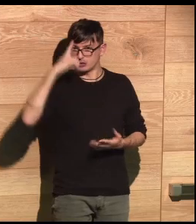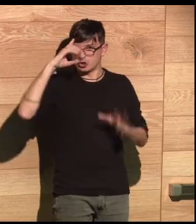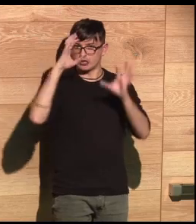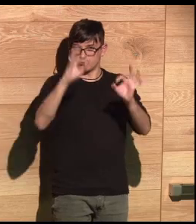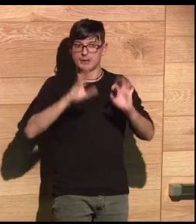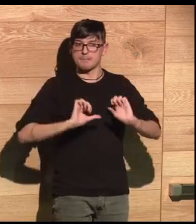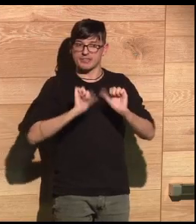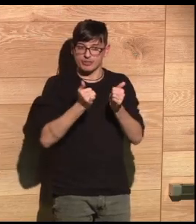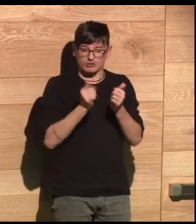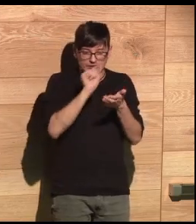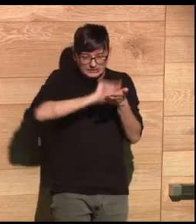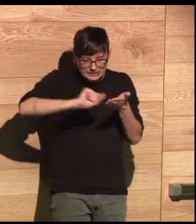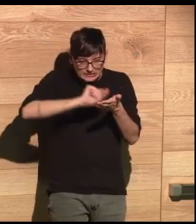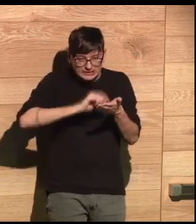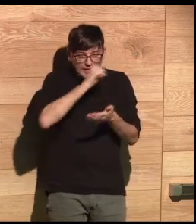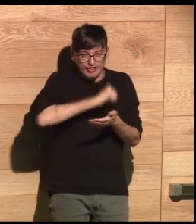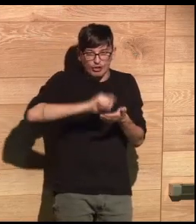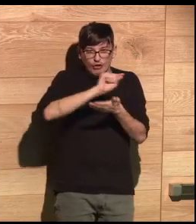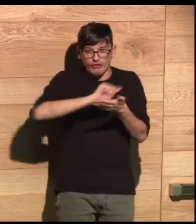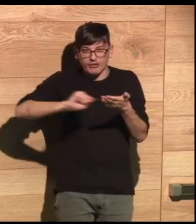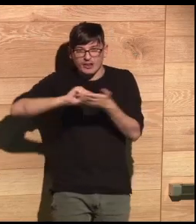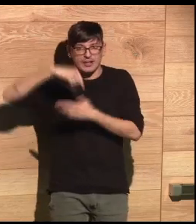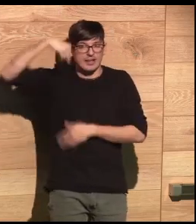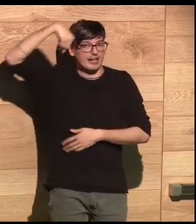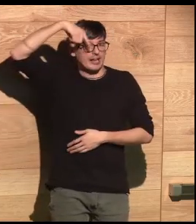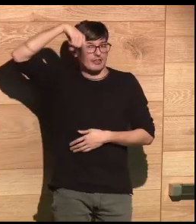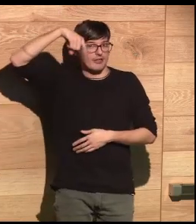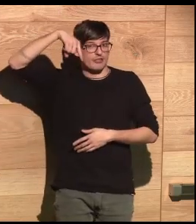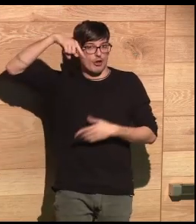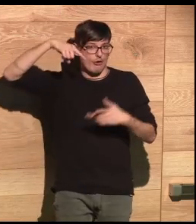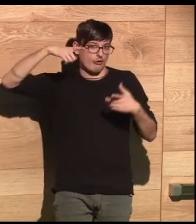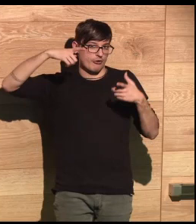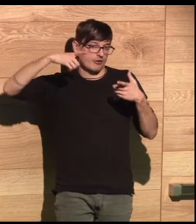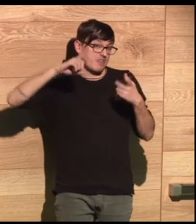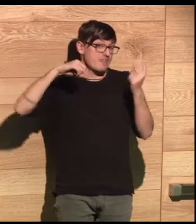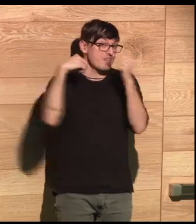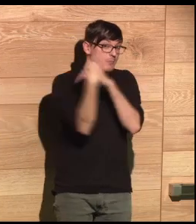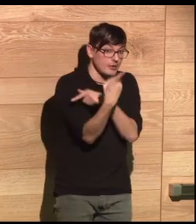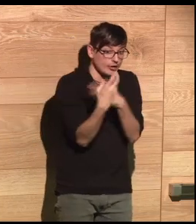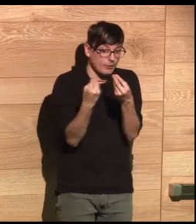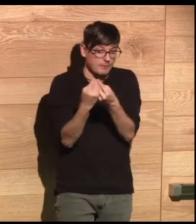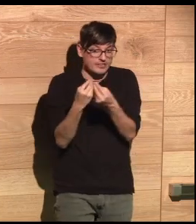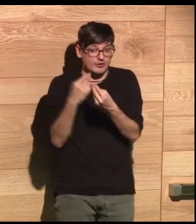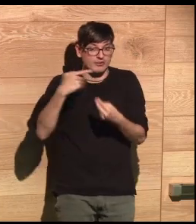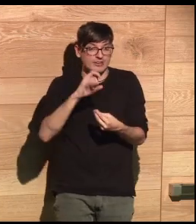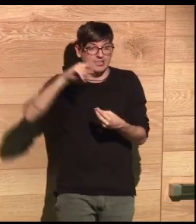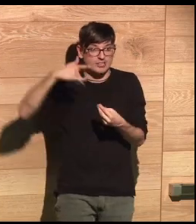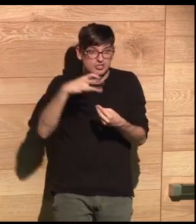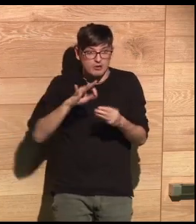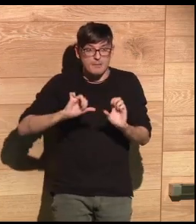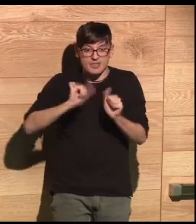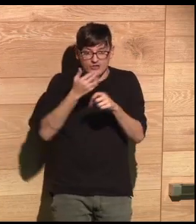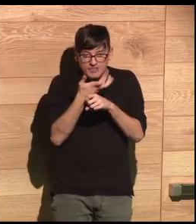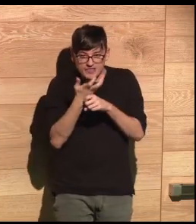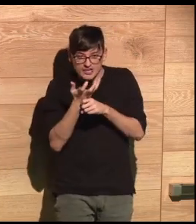empezó. Después de su graduación, con su compañero Guincho, fueron dando forma al disco, con valentía,